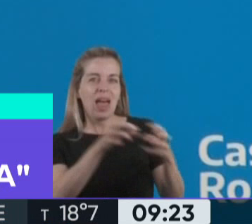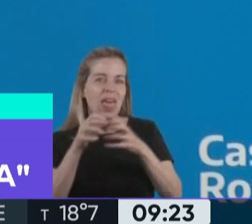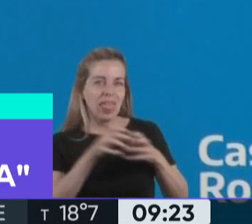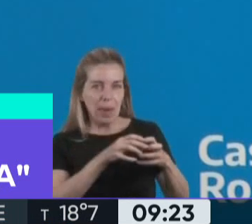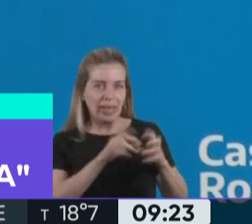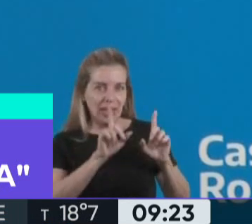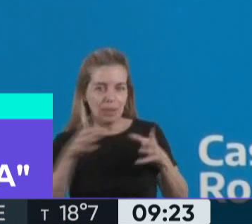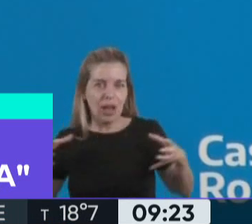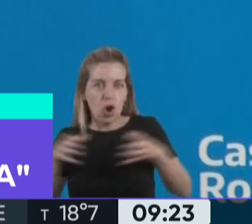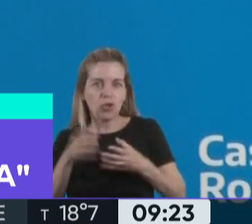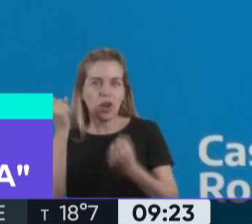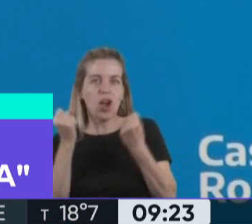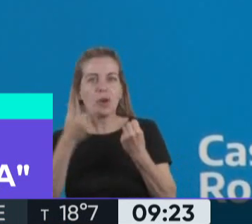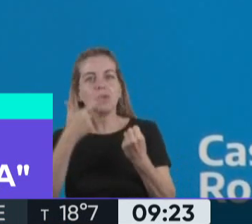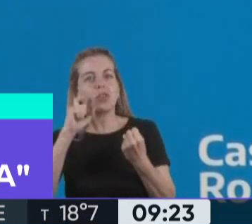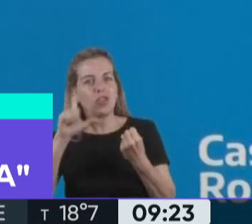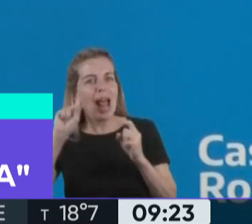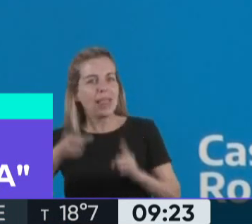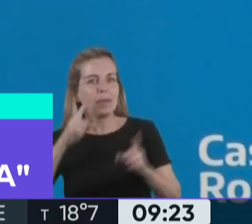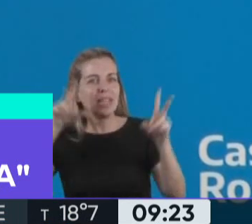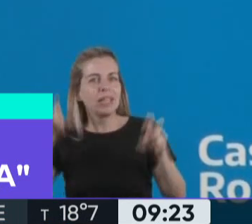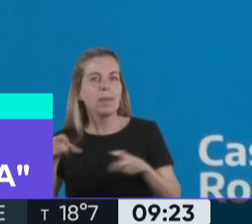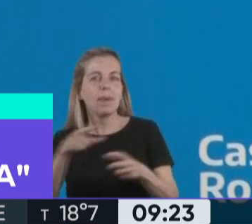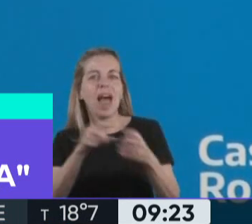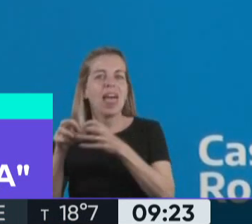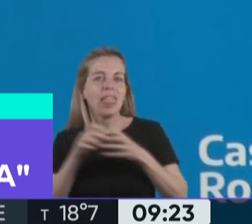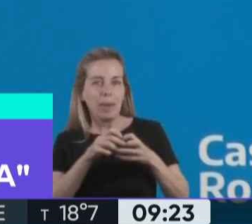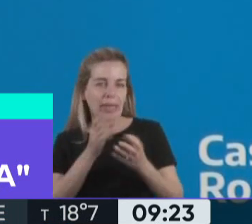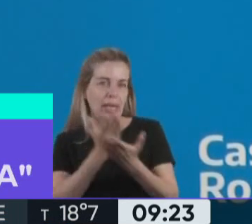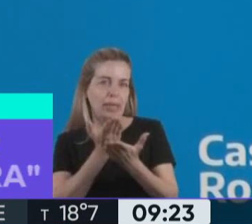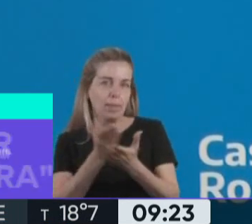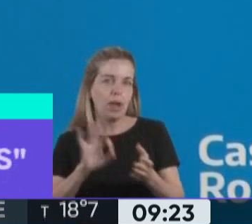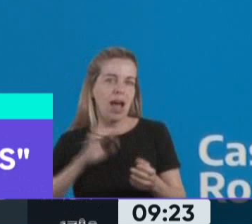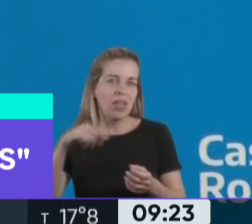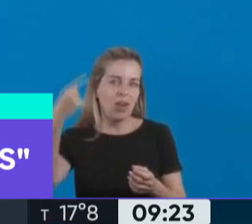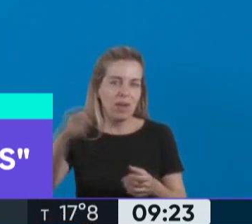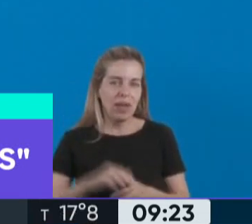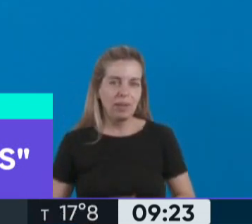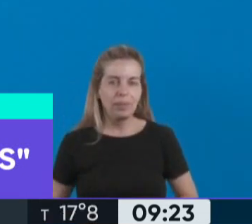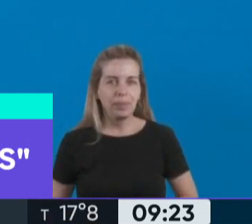y que el Consejo Económico Social también tiene entre los puntos para debatir y para hacer propuestas el próximo año.